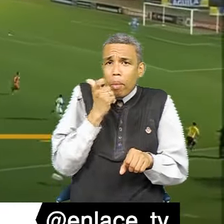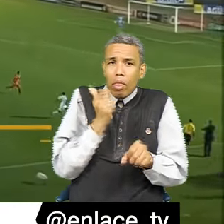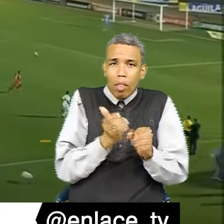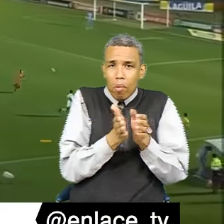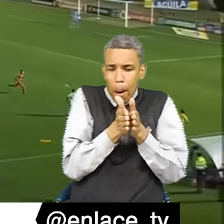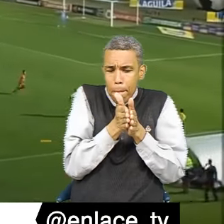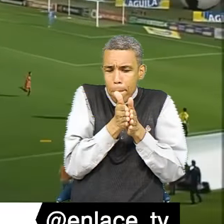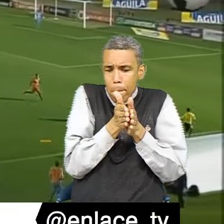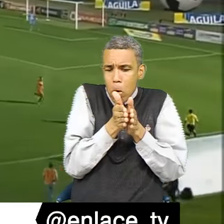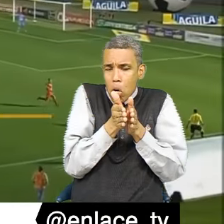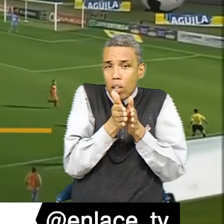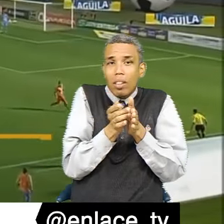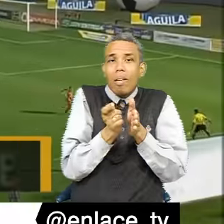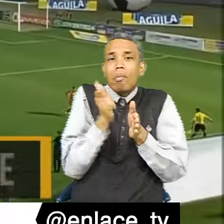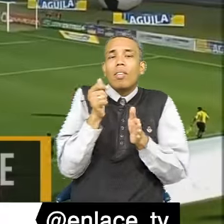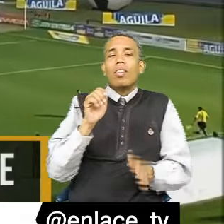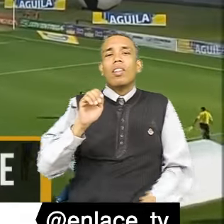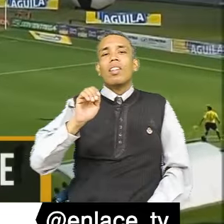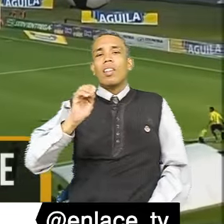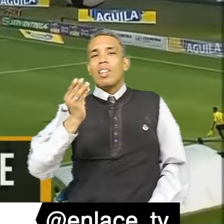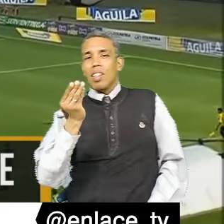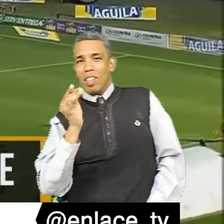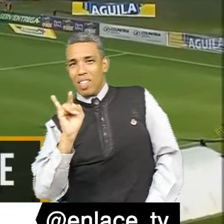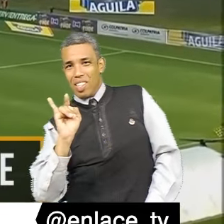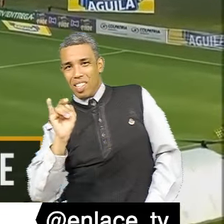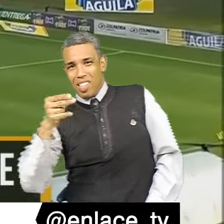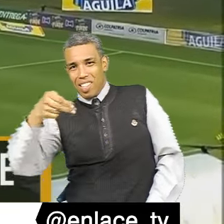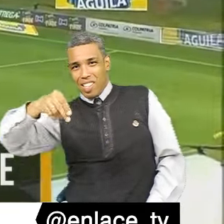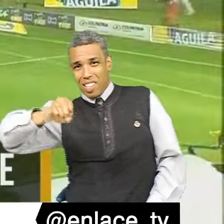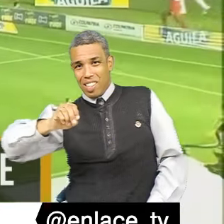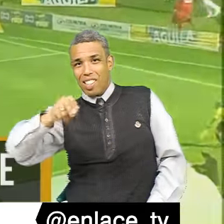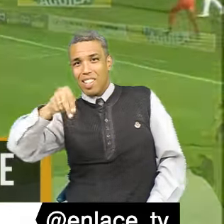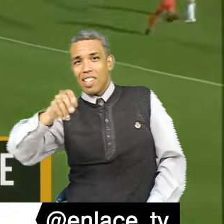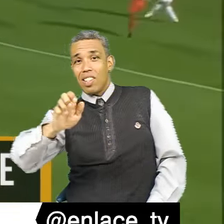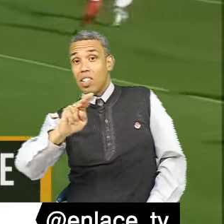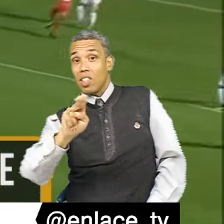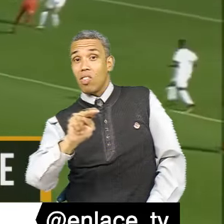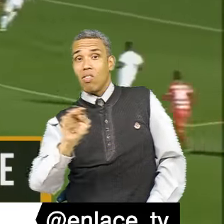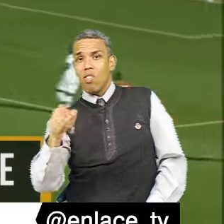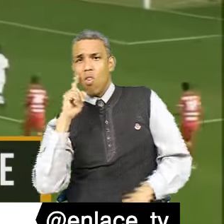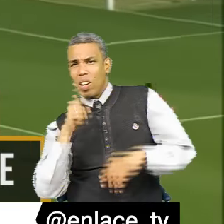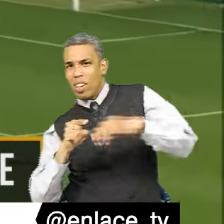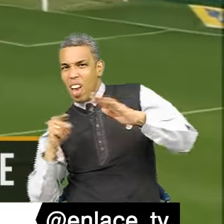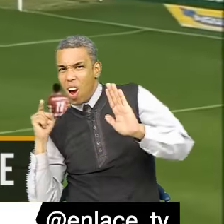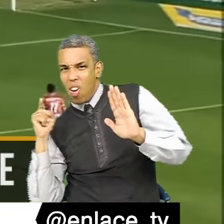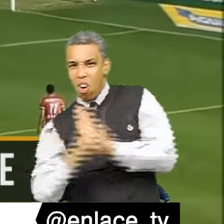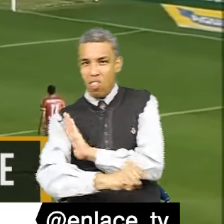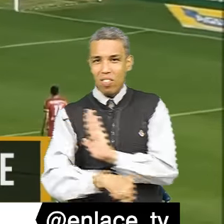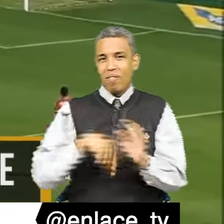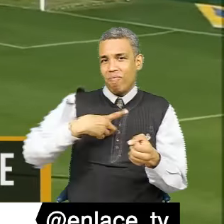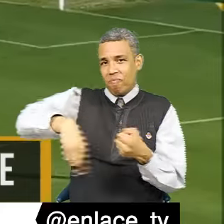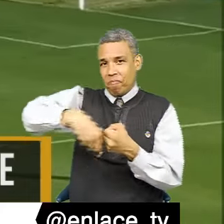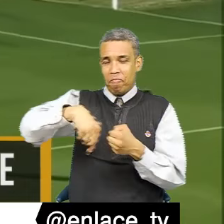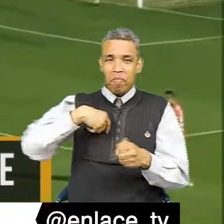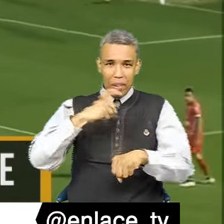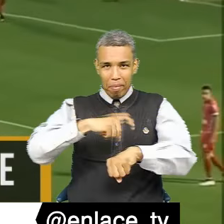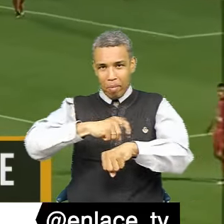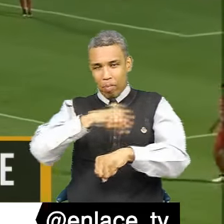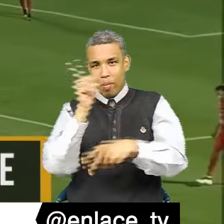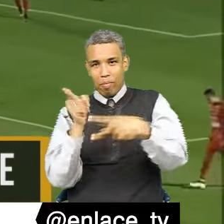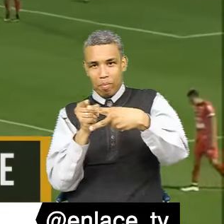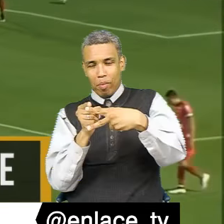de Tunja, Eliezer Quiñones, por medio de Estefano Arango, fue el encargado de alcanzar la única anotación del juego para la Máquina Amarilla por la fecha